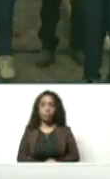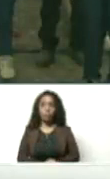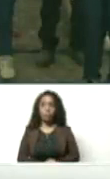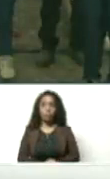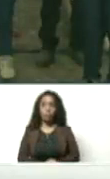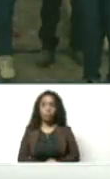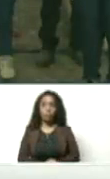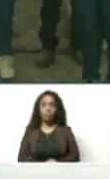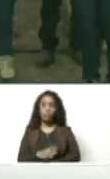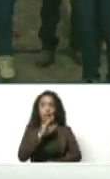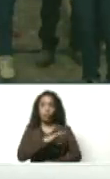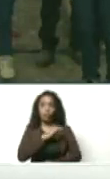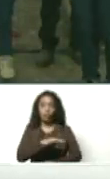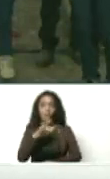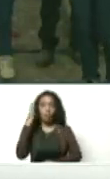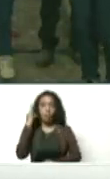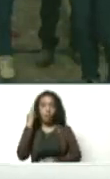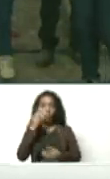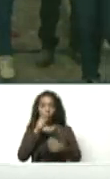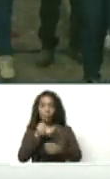Paso a la señora Belén Arteaga, presidente.